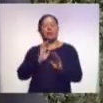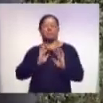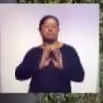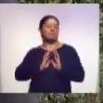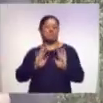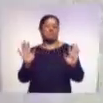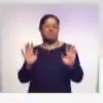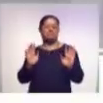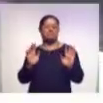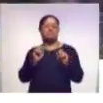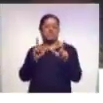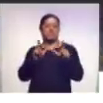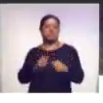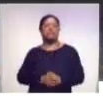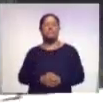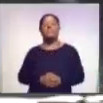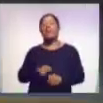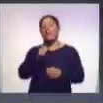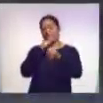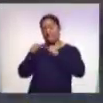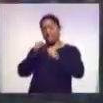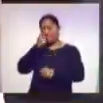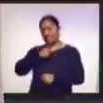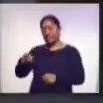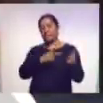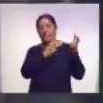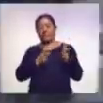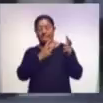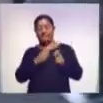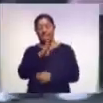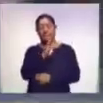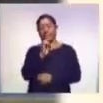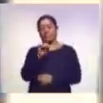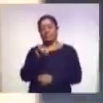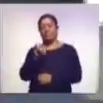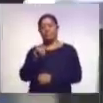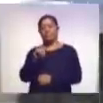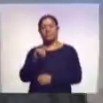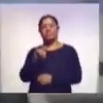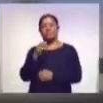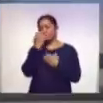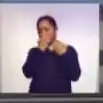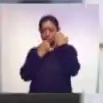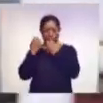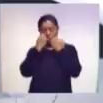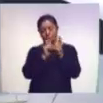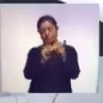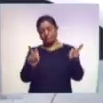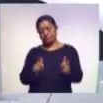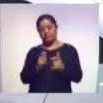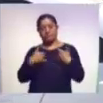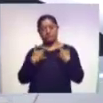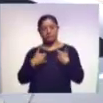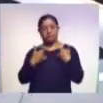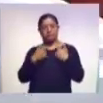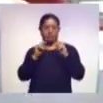entrevista, Zárate Flores explicó que la aplicación móvil denominada Boni está diseñada por un grupo de jóvenes